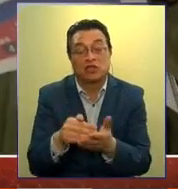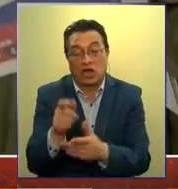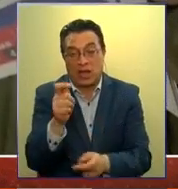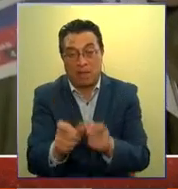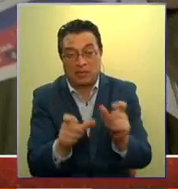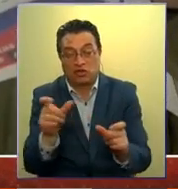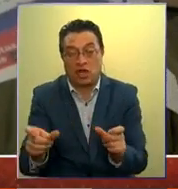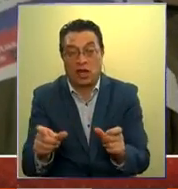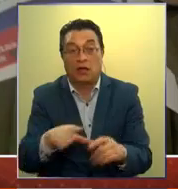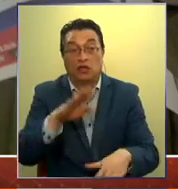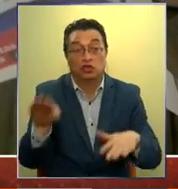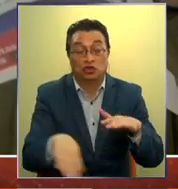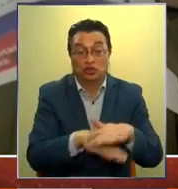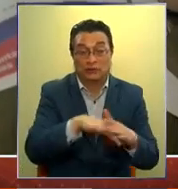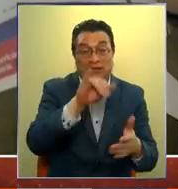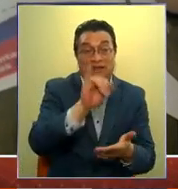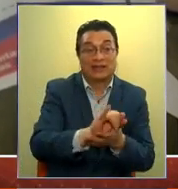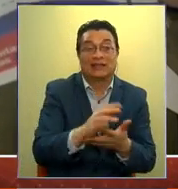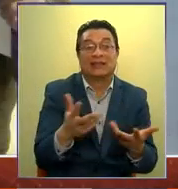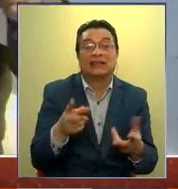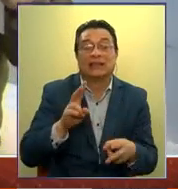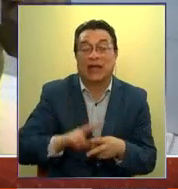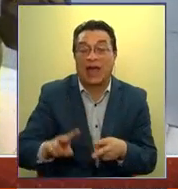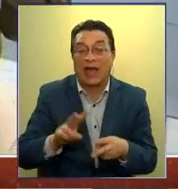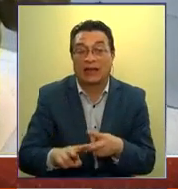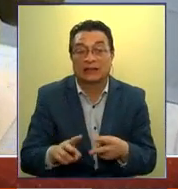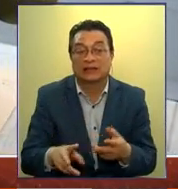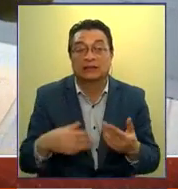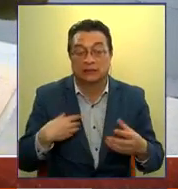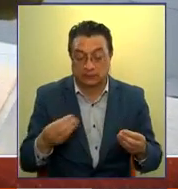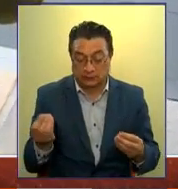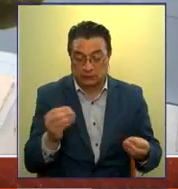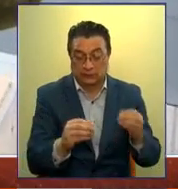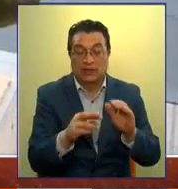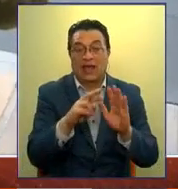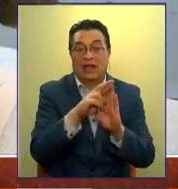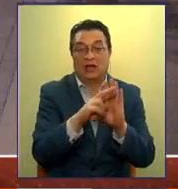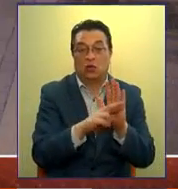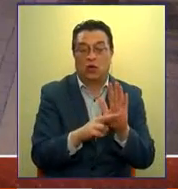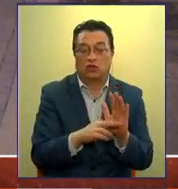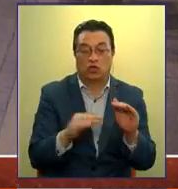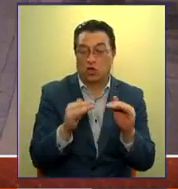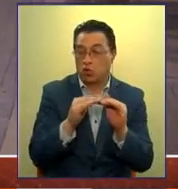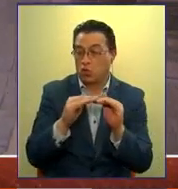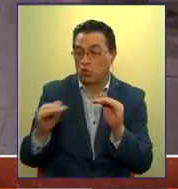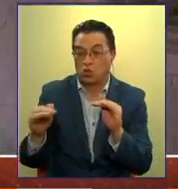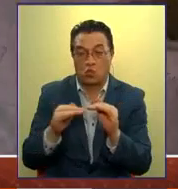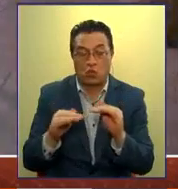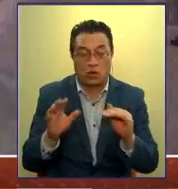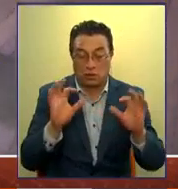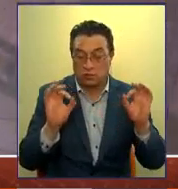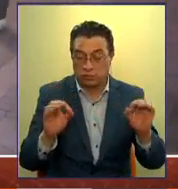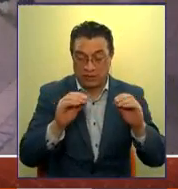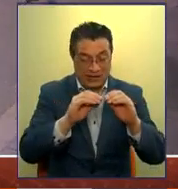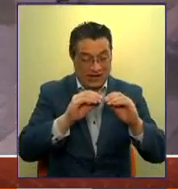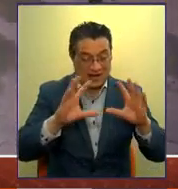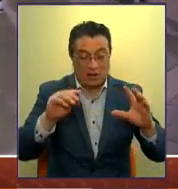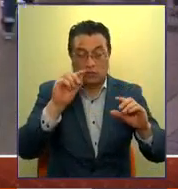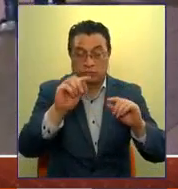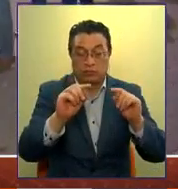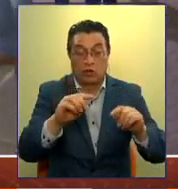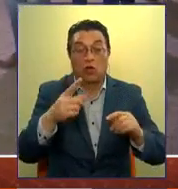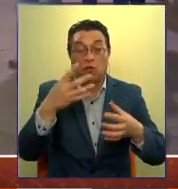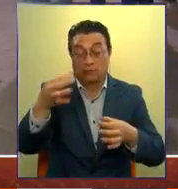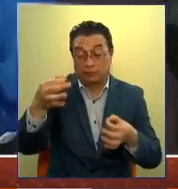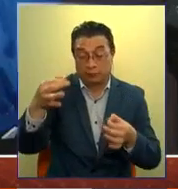que la superintendencia hizo fue diseñar una regulación estándar donde los campos están claramente definidos. El formulario único